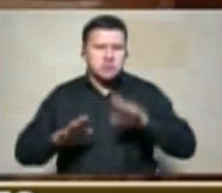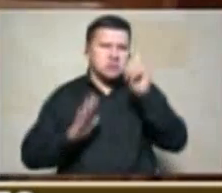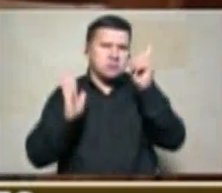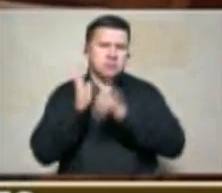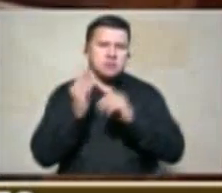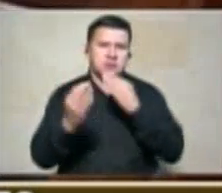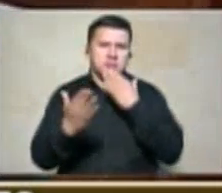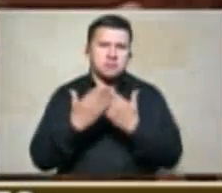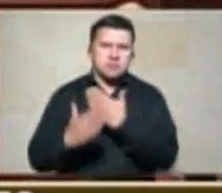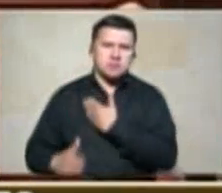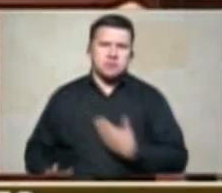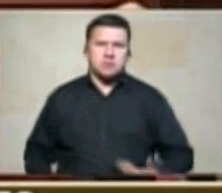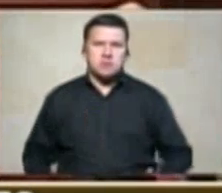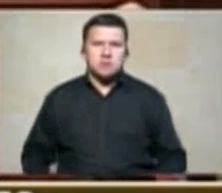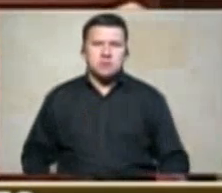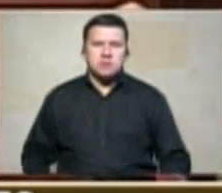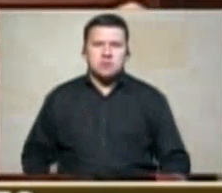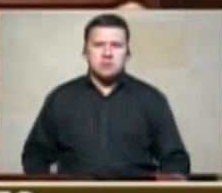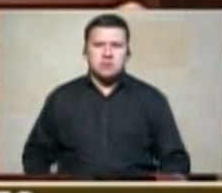Representante Jack Housney.